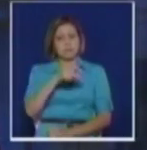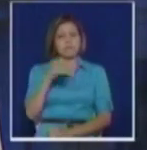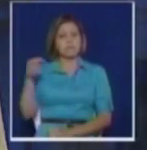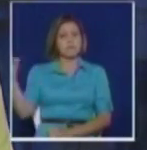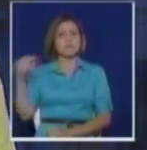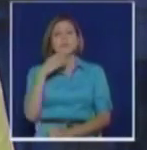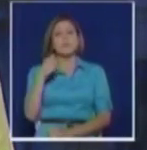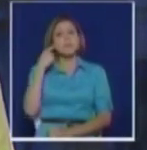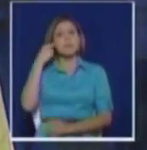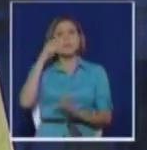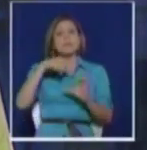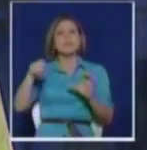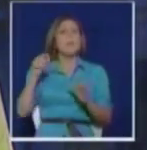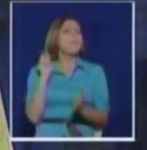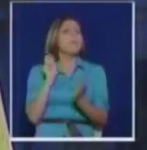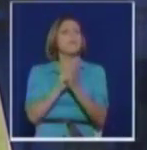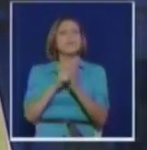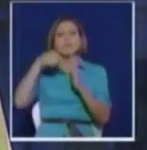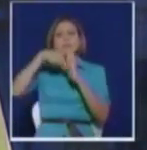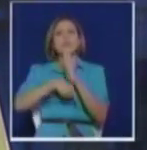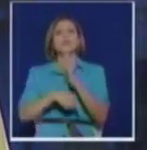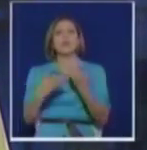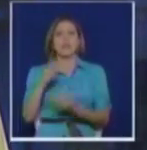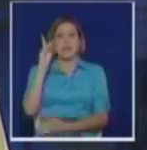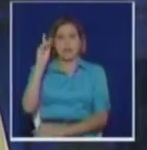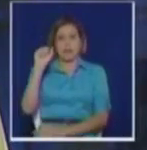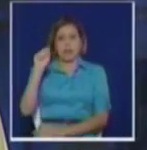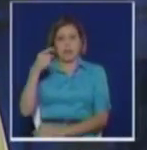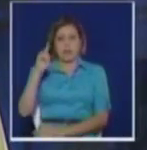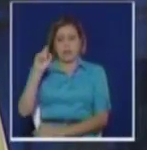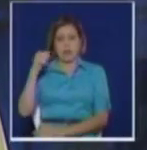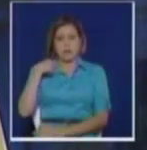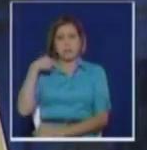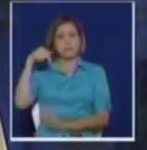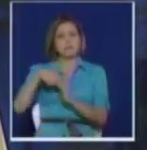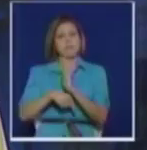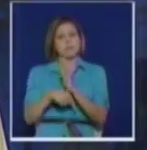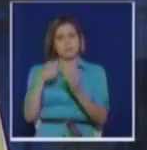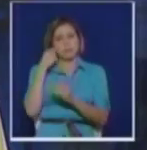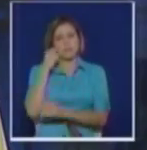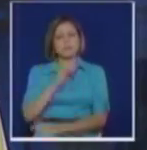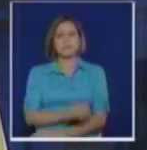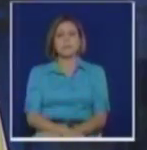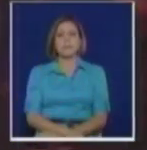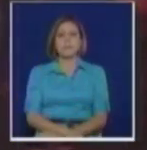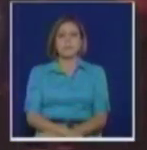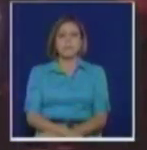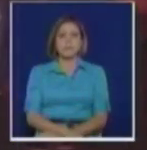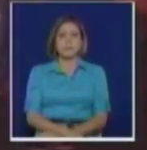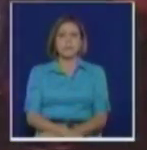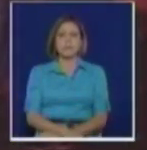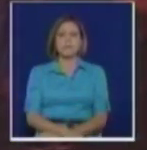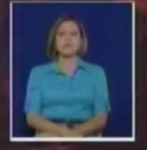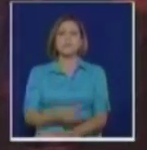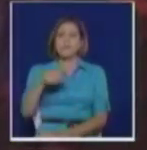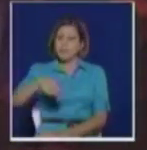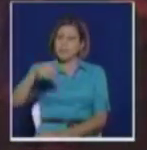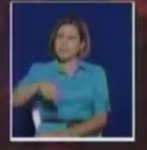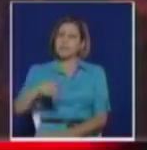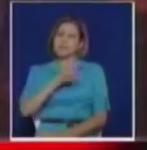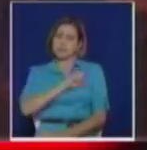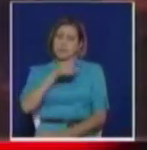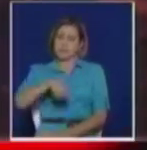servicio geológico, fue en Dagua con una profundidad de 30 kilómetros. Harold Lozada con los detalles. Pues aquí en la